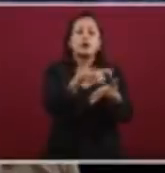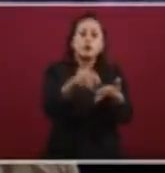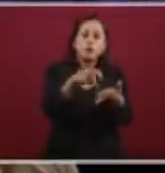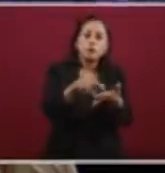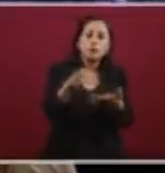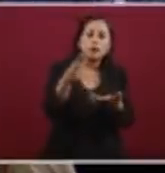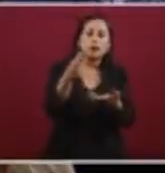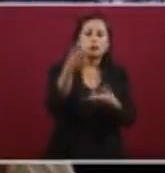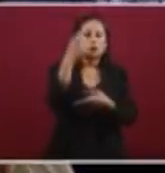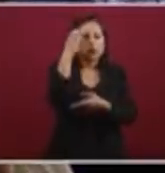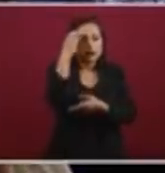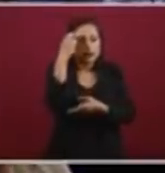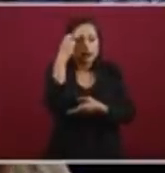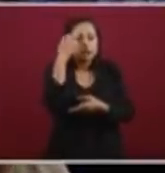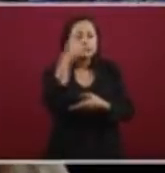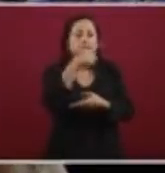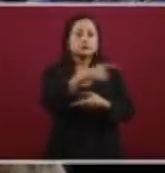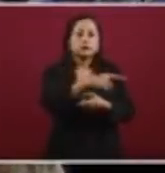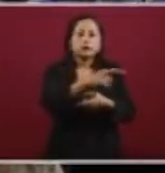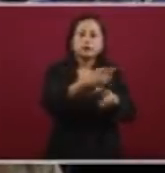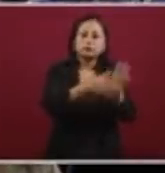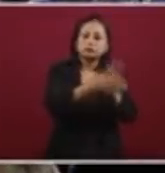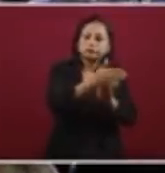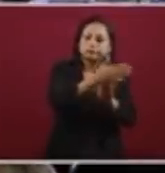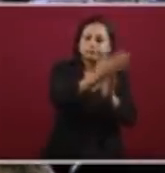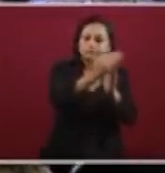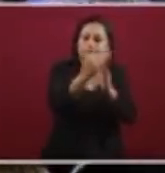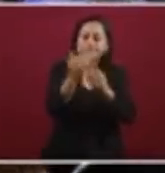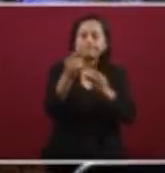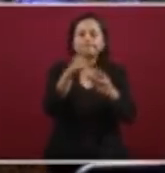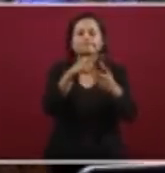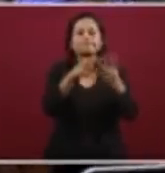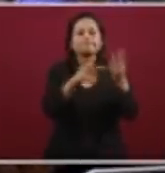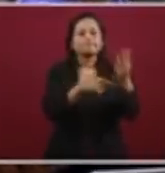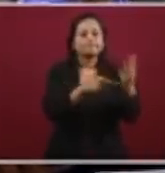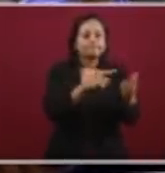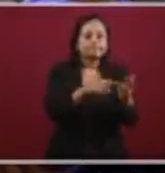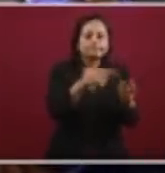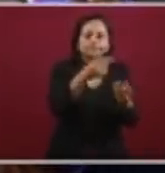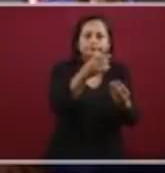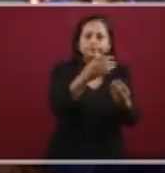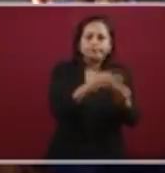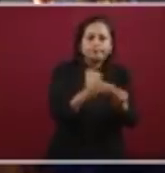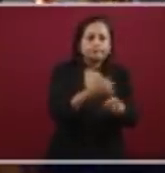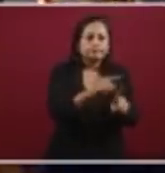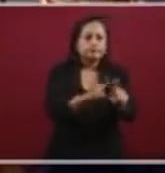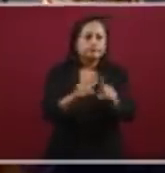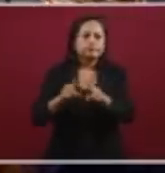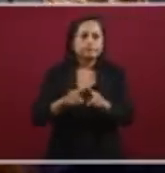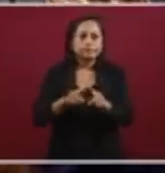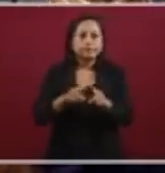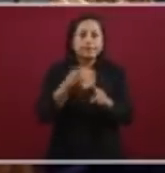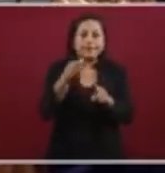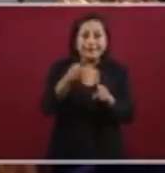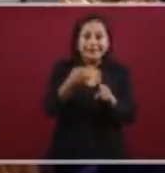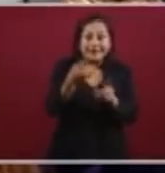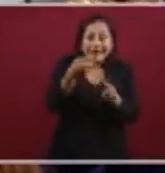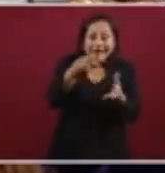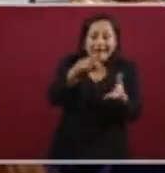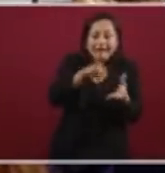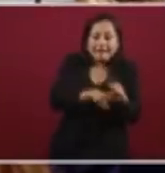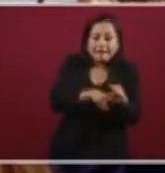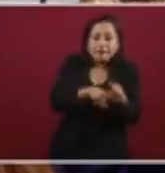láminas y demás y había corrupción en ese